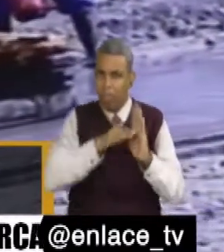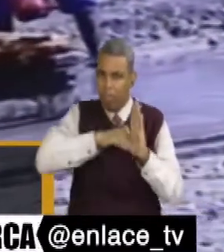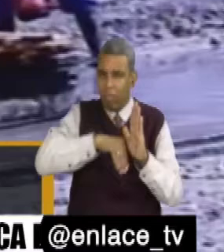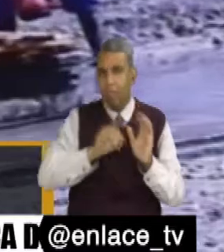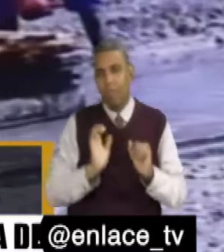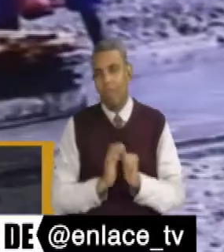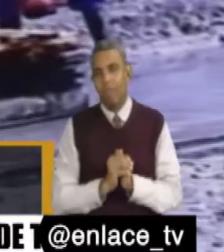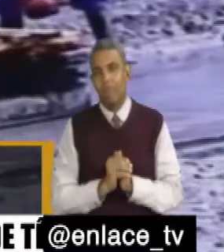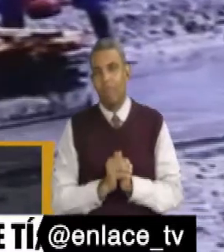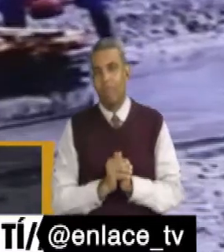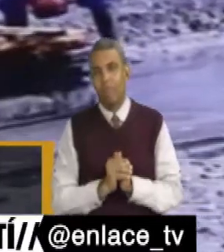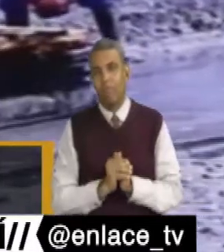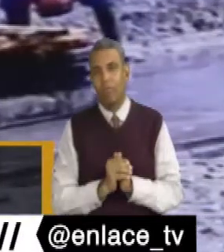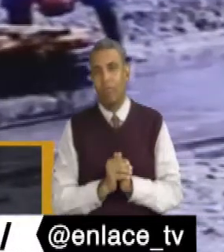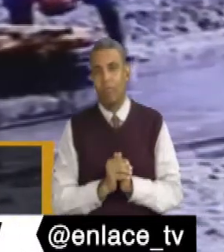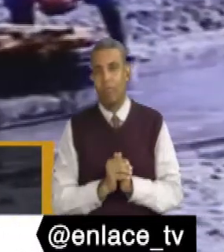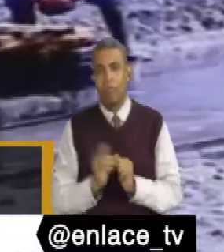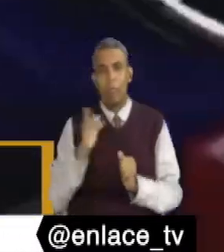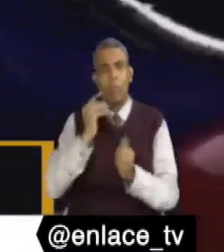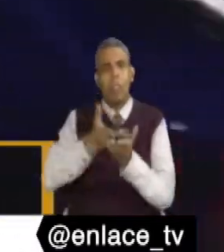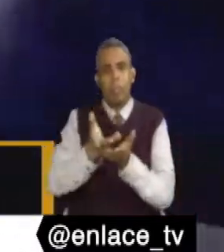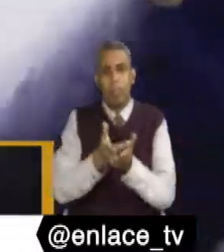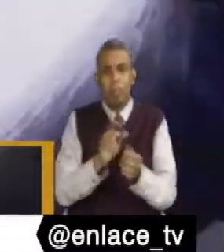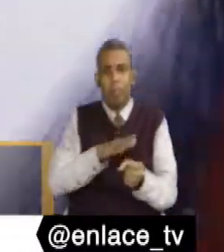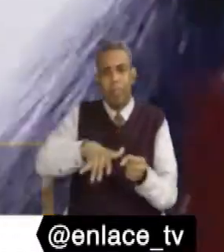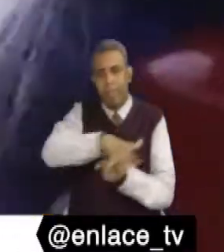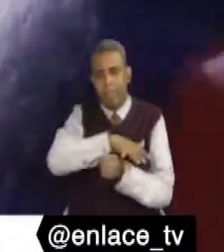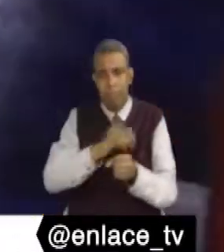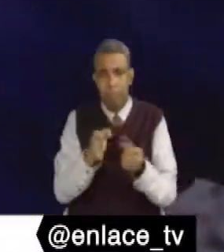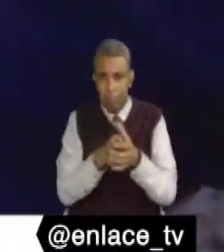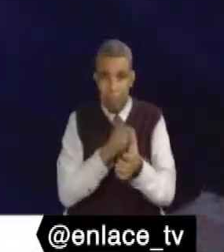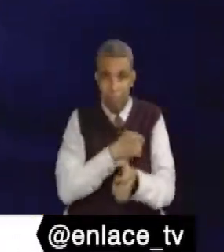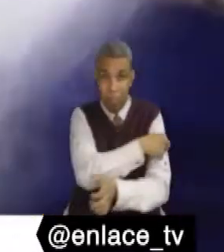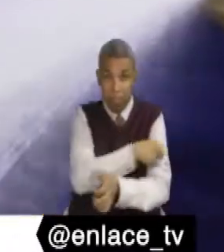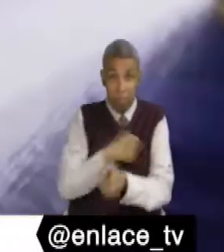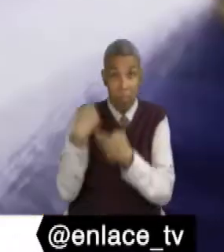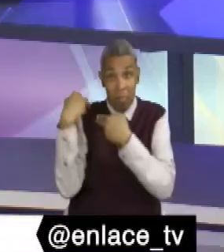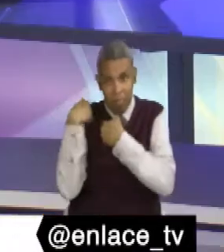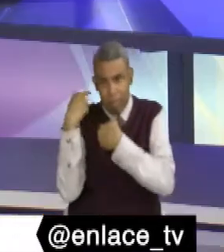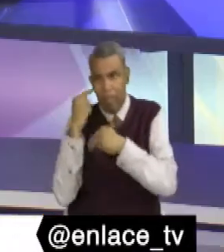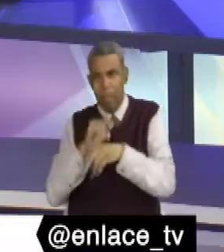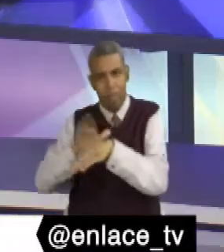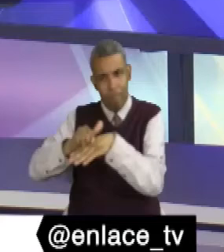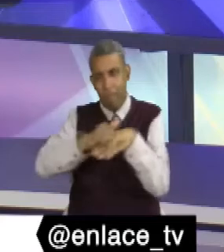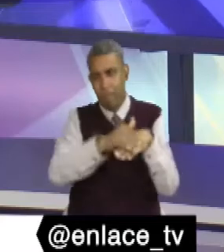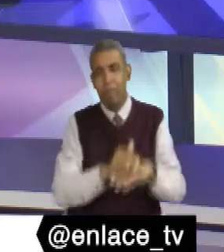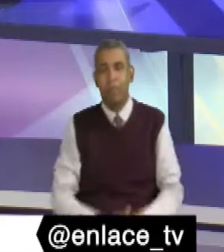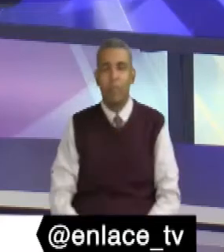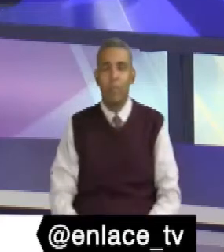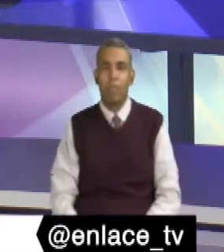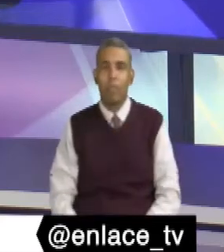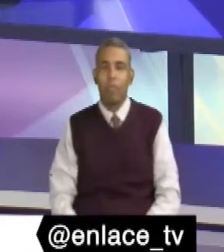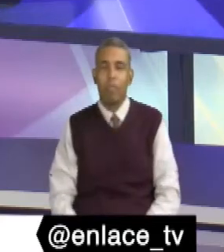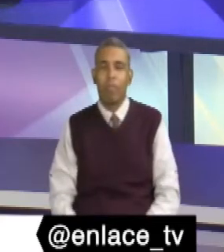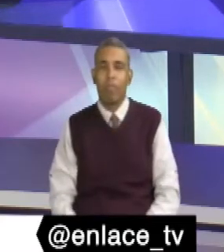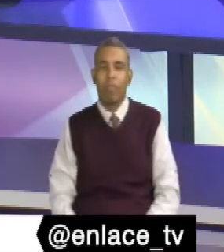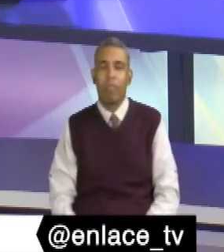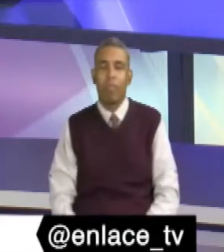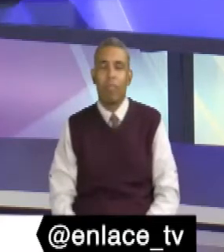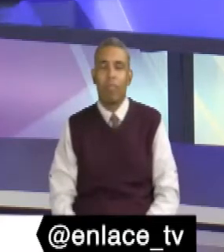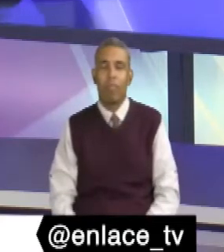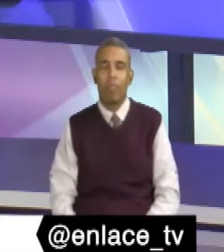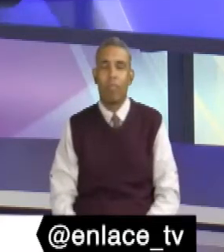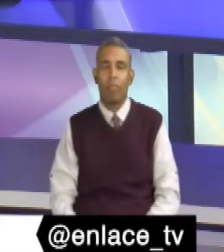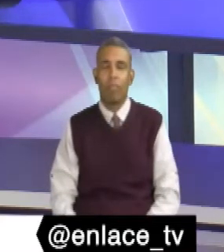la Secretaría de Medio Ambiente, Consejo Municipal para la Gestión del Riesgo y Desastres. En el Parque Camilo Torres se